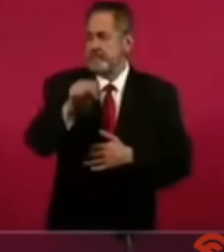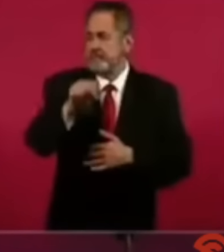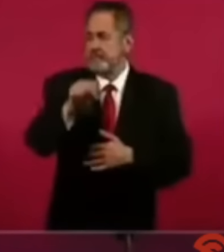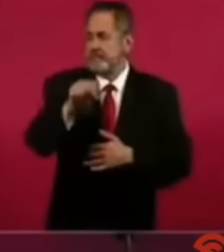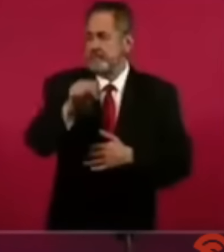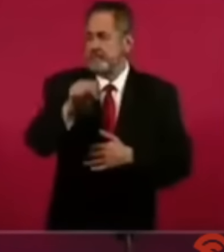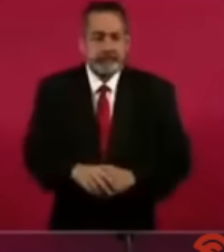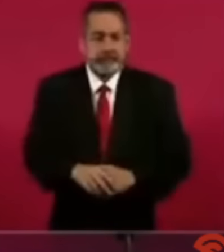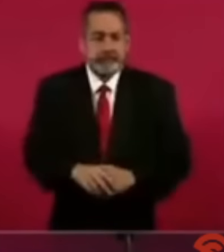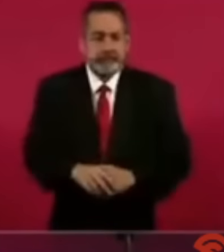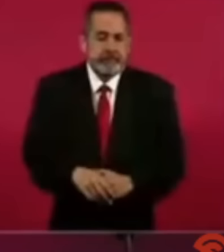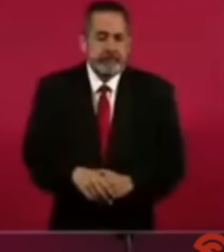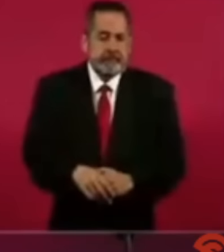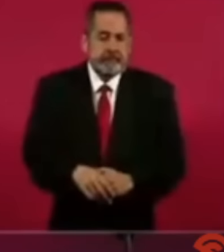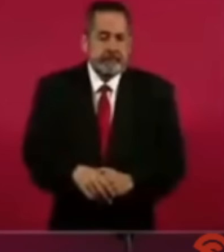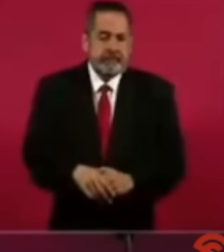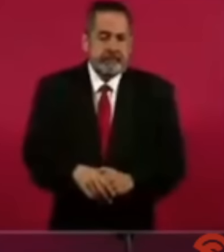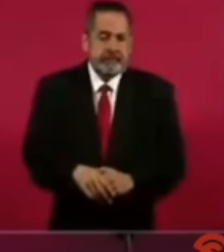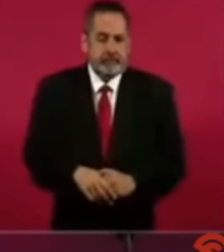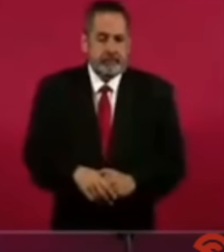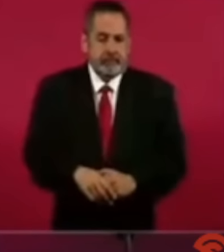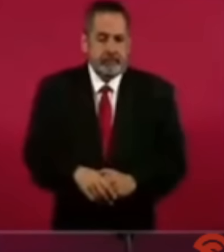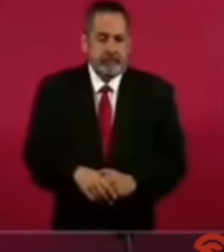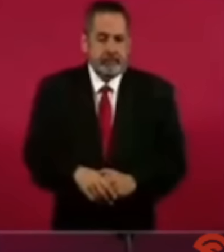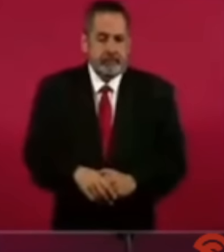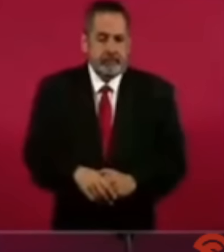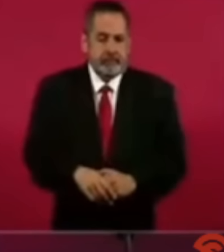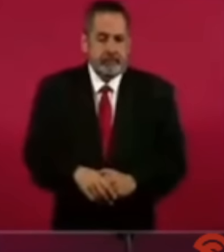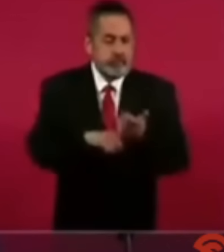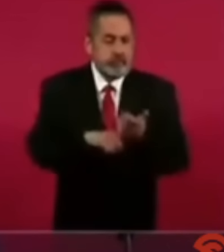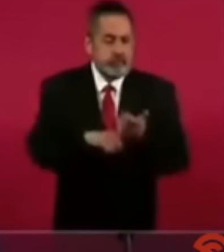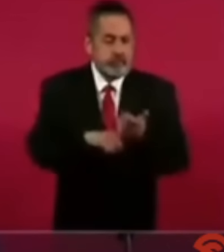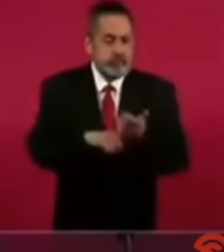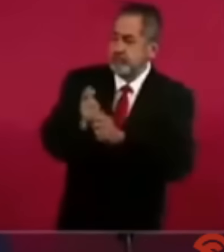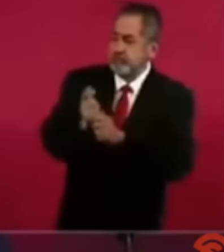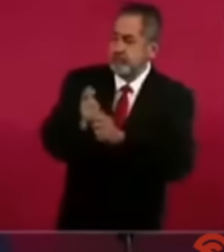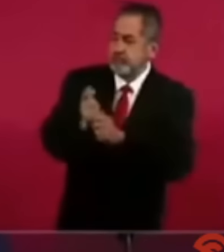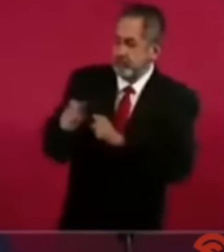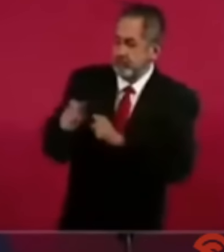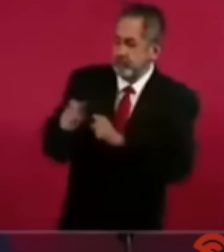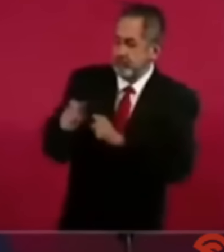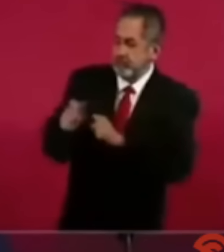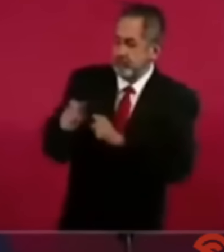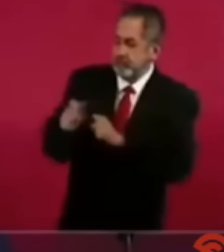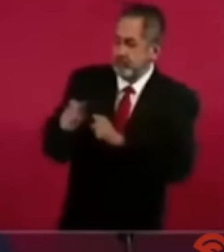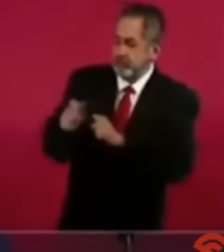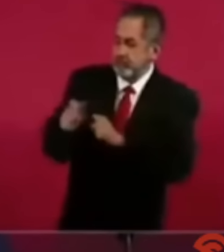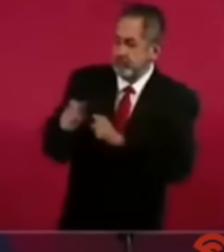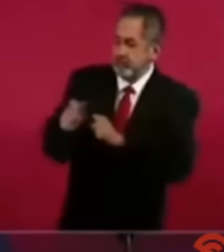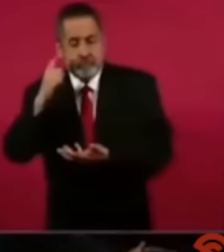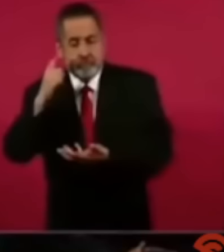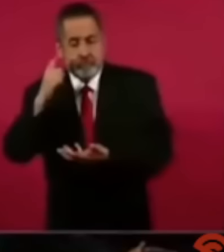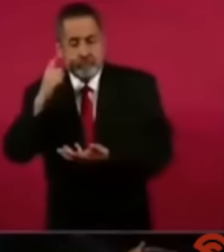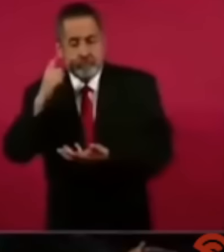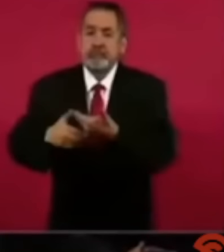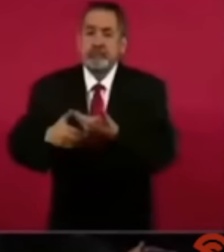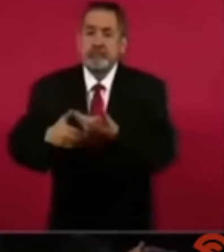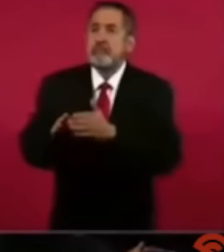Entonces, no los impuestos, las contribuciones son para el